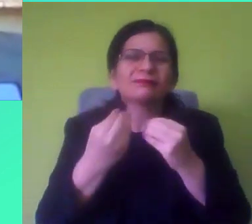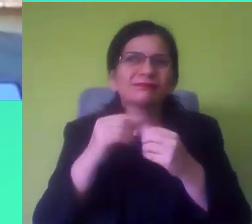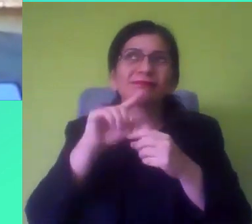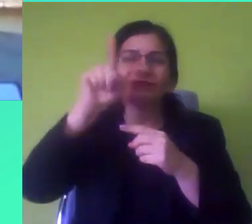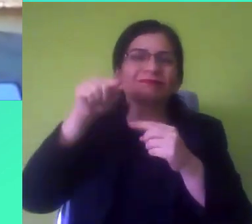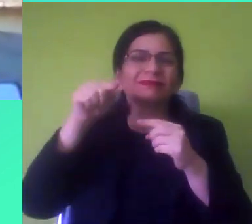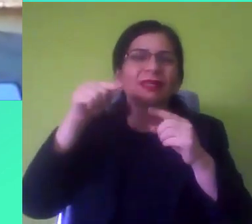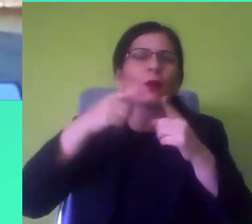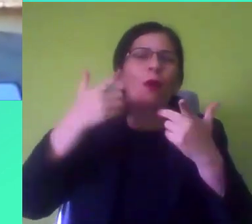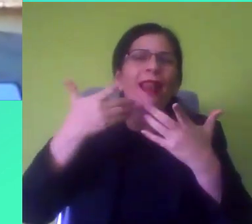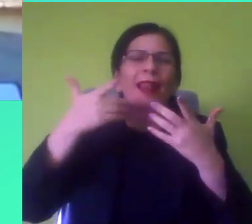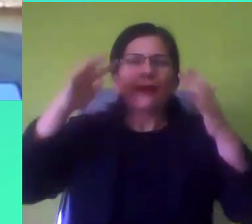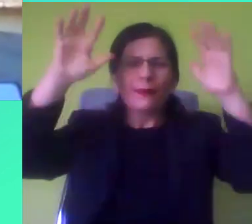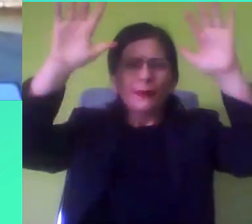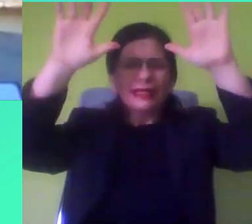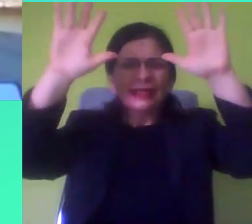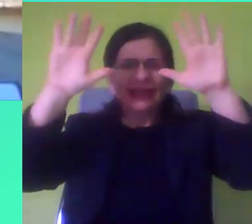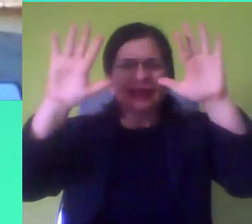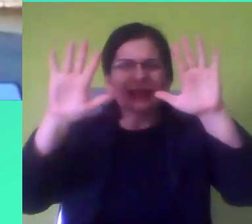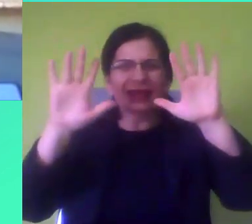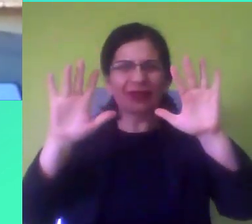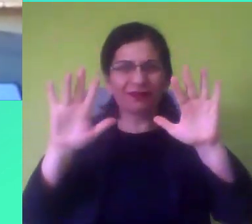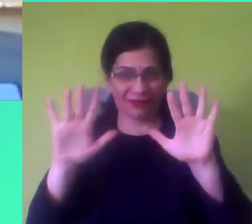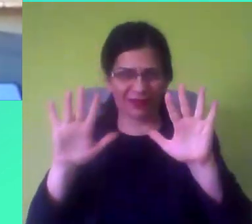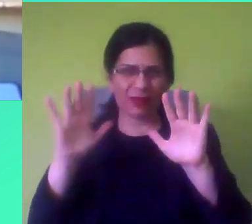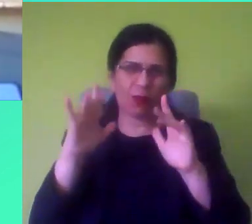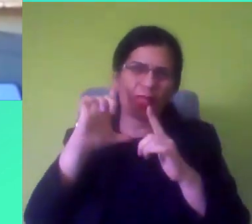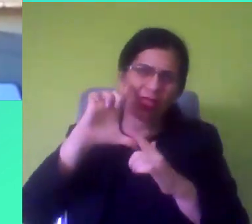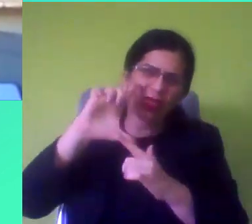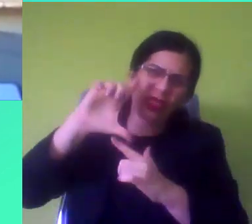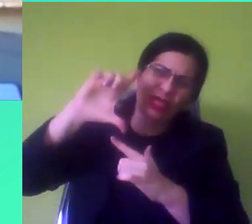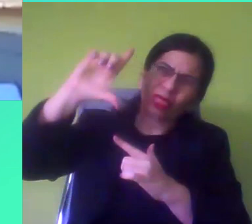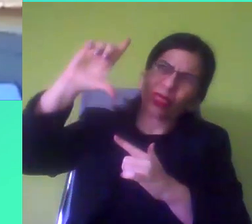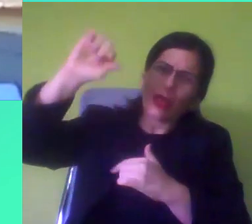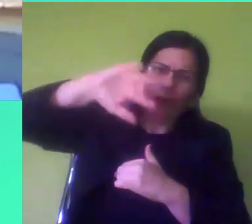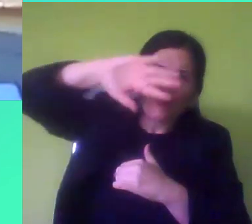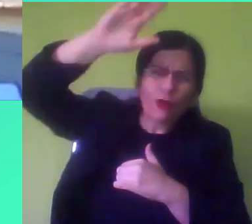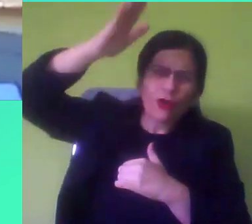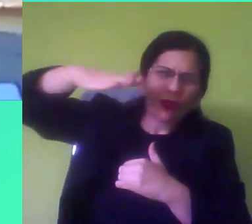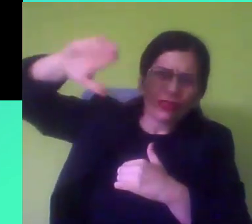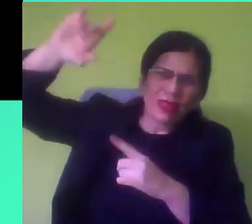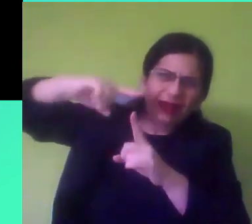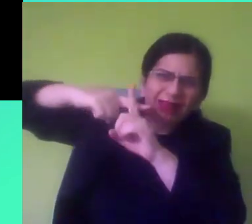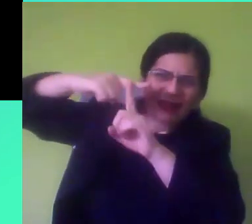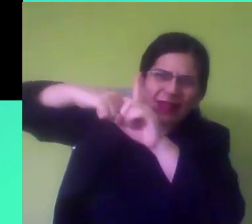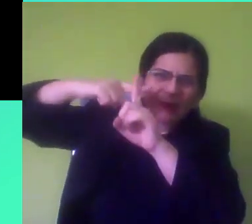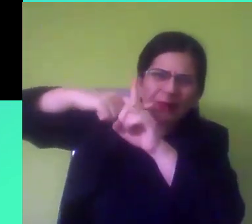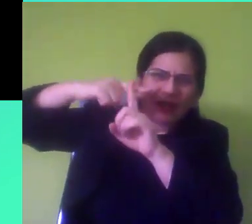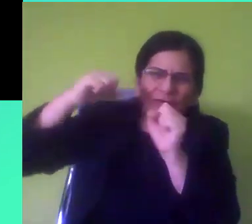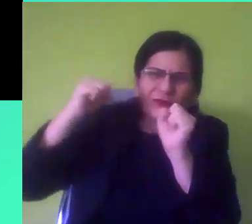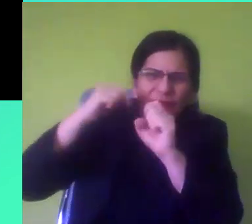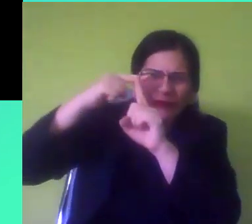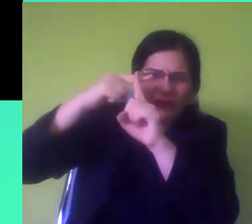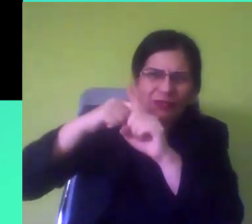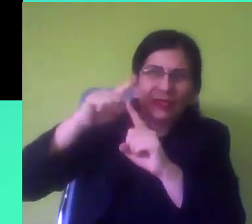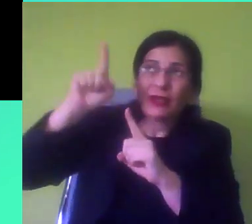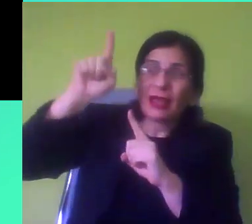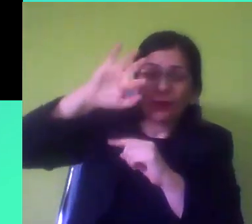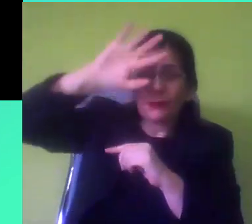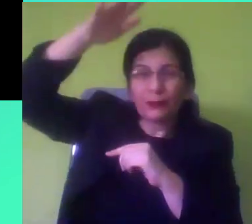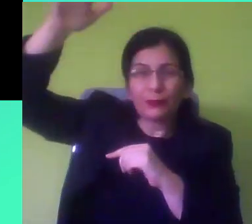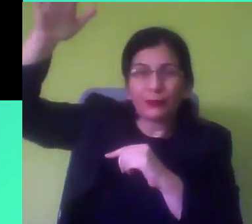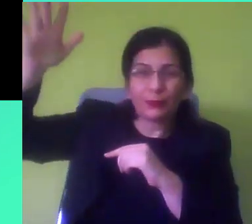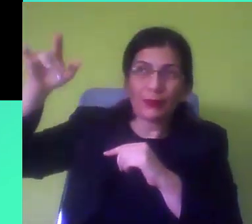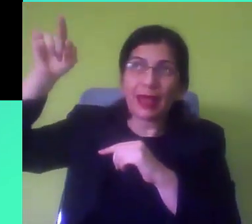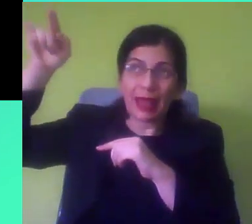cae en la montaña, en aquellos lugares donde hace suficiente frío, no se alcanza a derretir durante